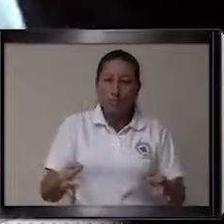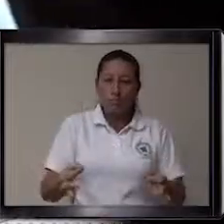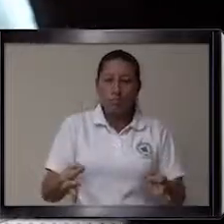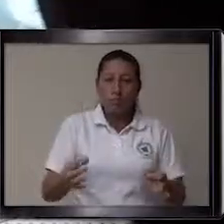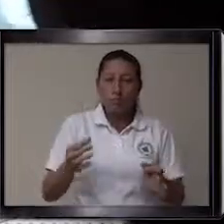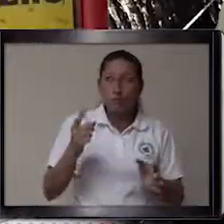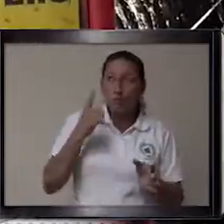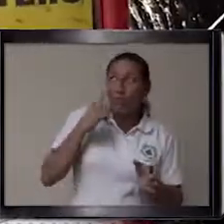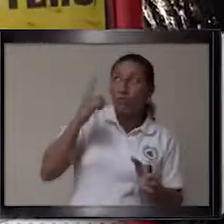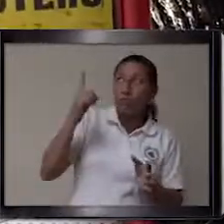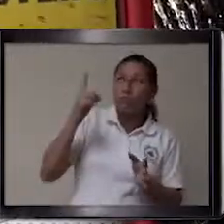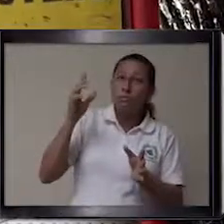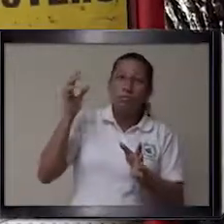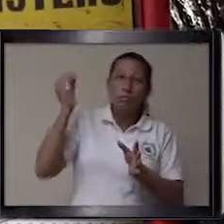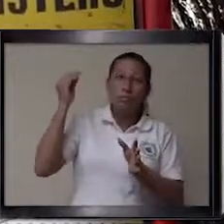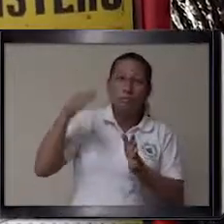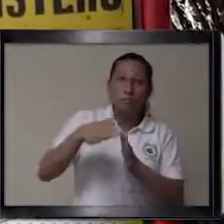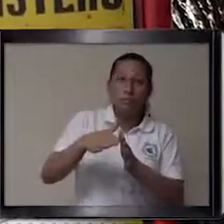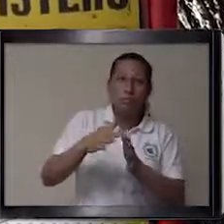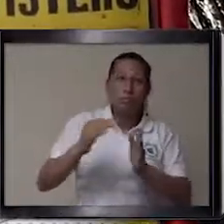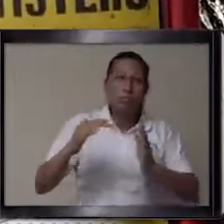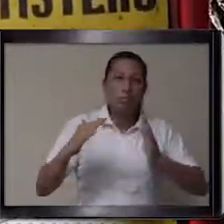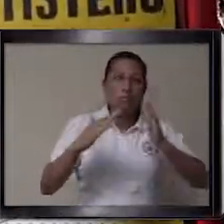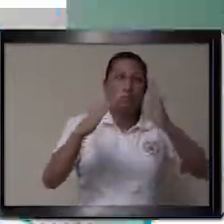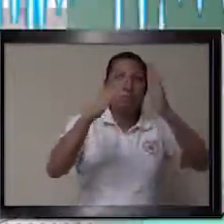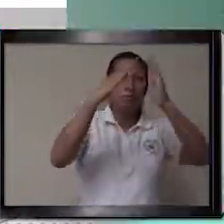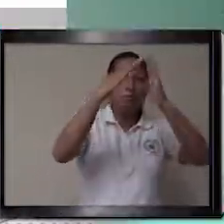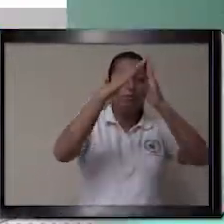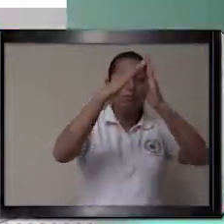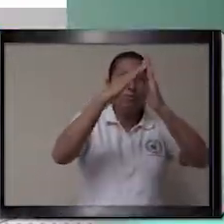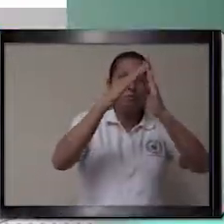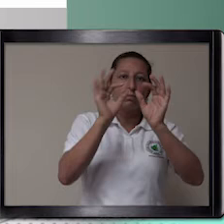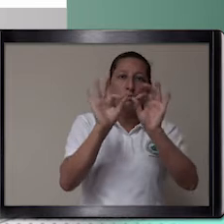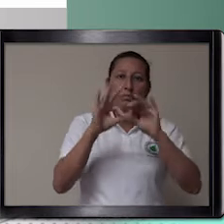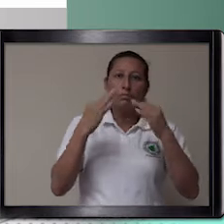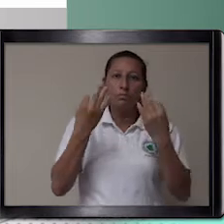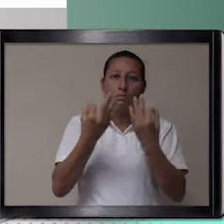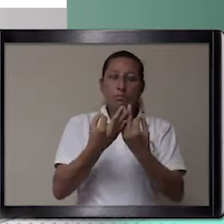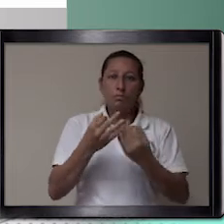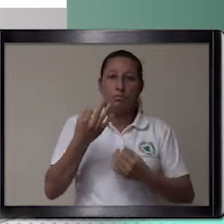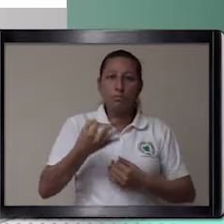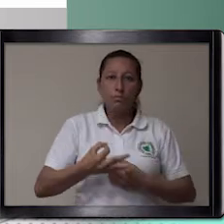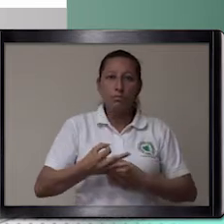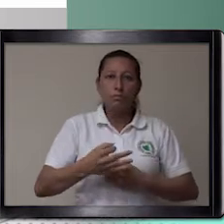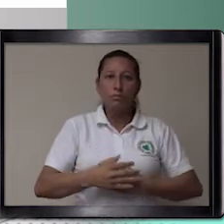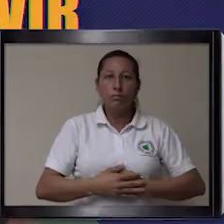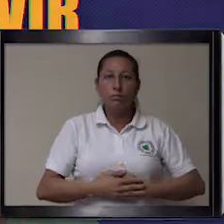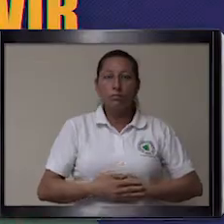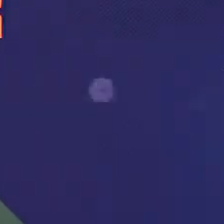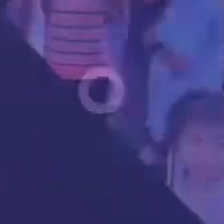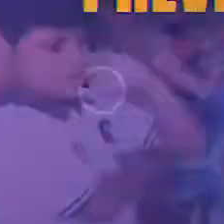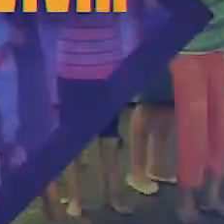caminemos sobre escombros. Mantengámonos alejados de la zona de peligro. Permanezcamos en zona alta y segura.